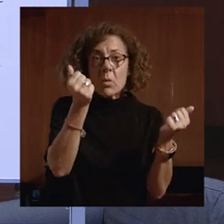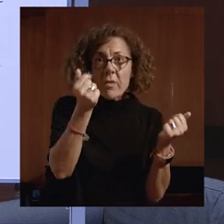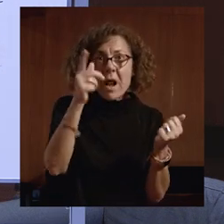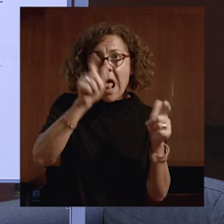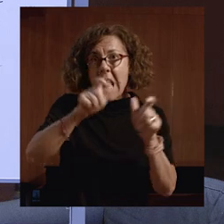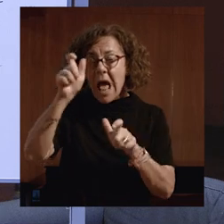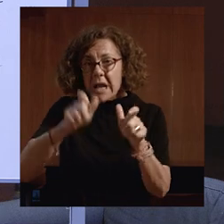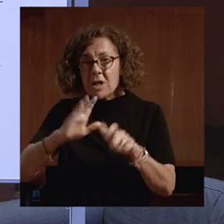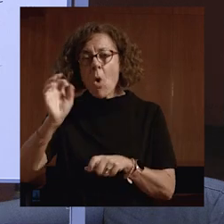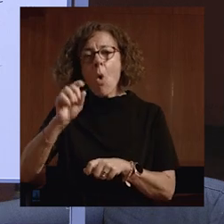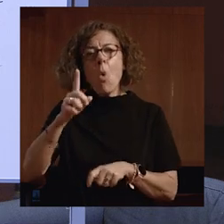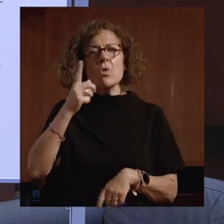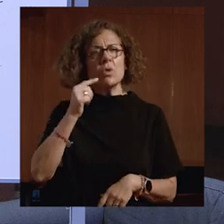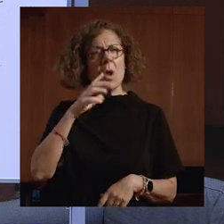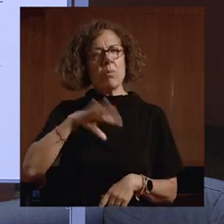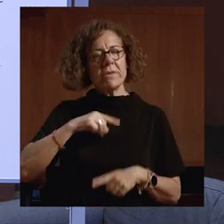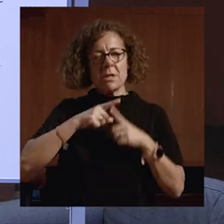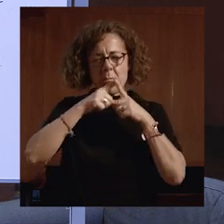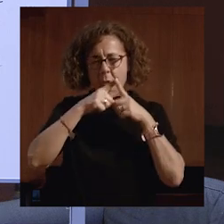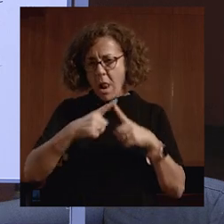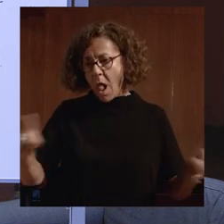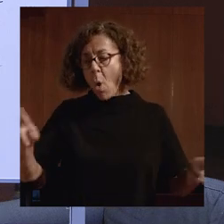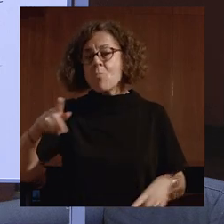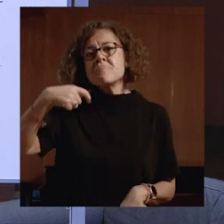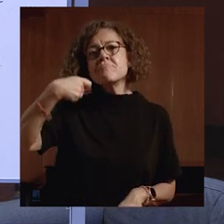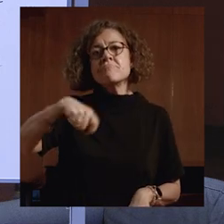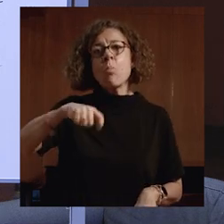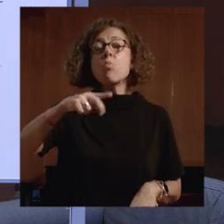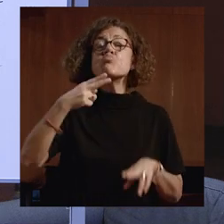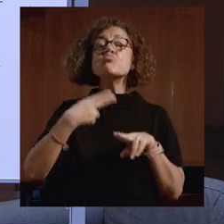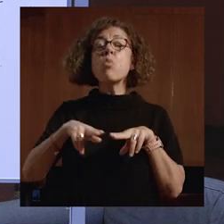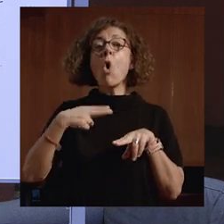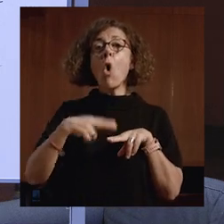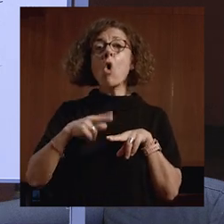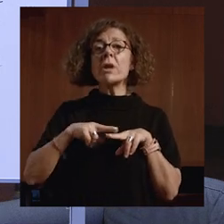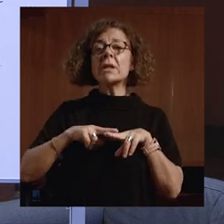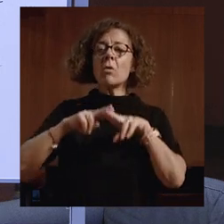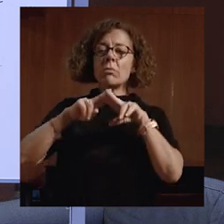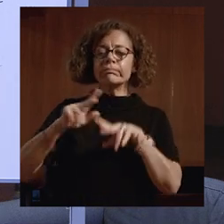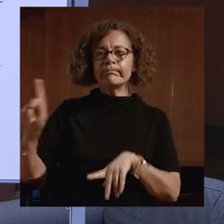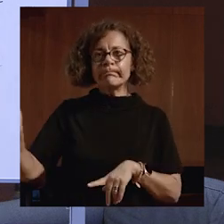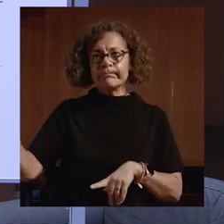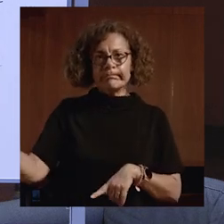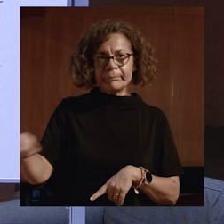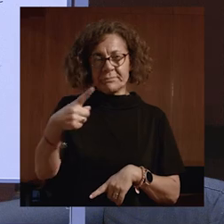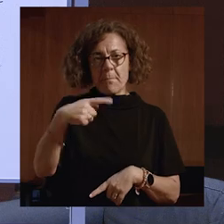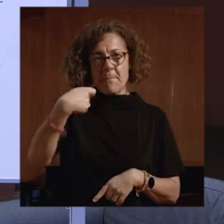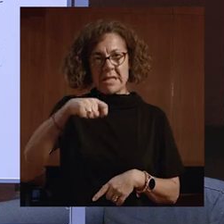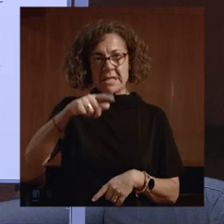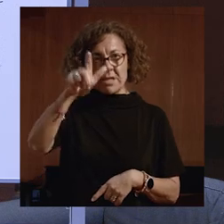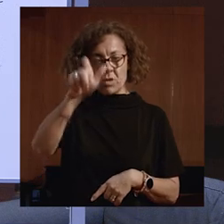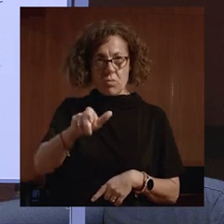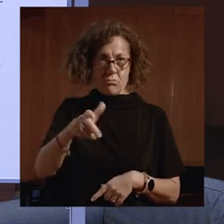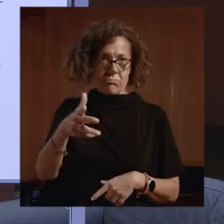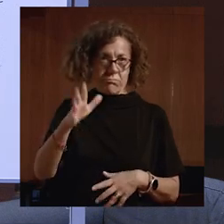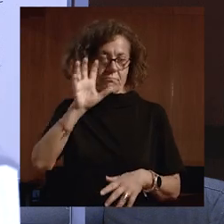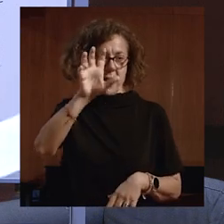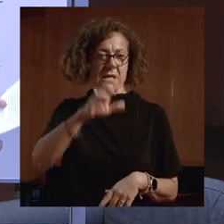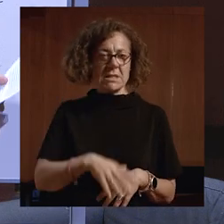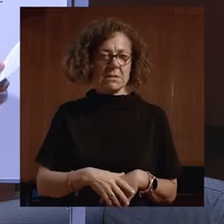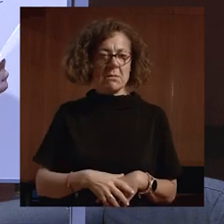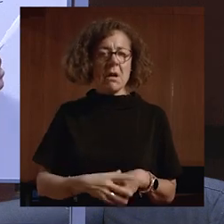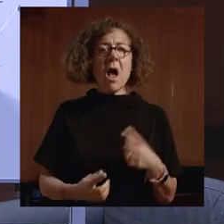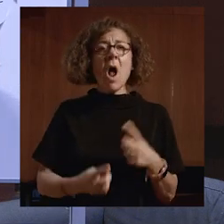ser tremendamente enorme, como un presidente siendo, o sea, un político siendo investido como presidente de un país. Pocos rituales se me